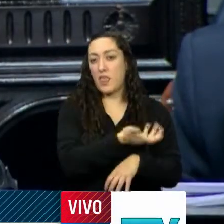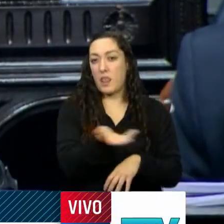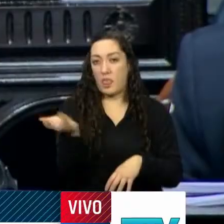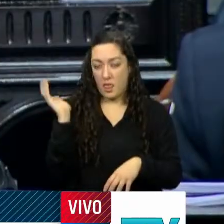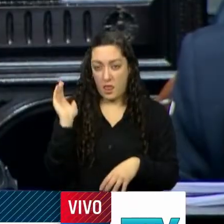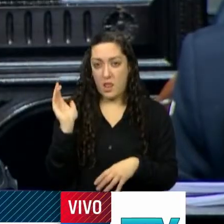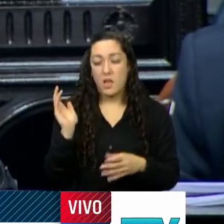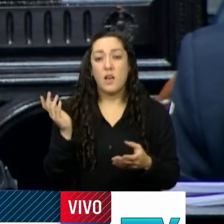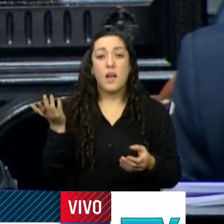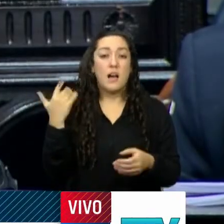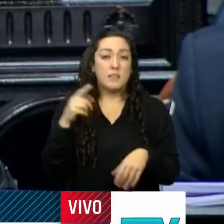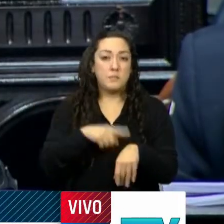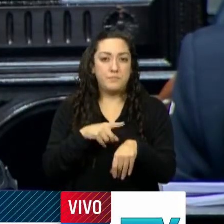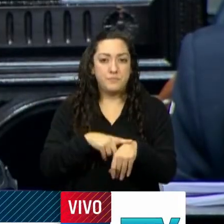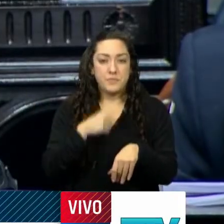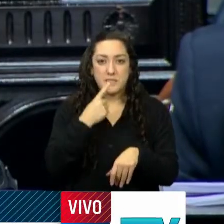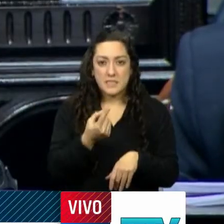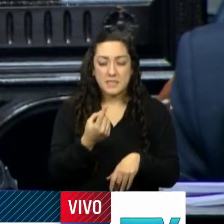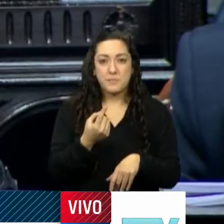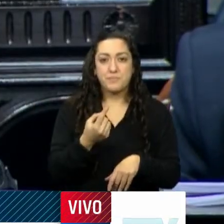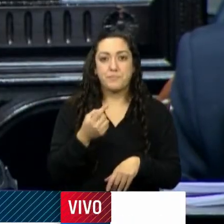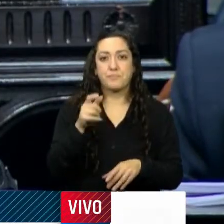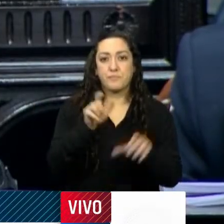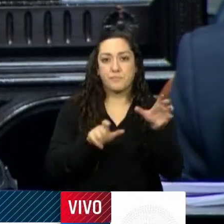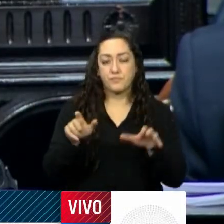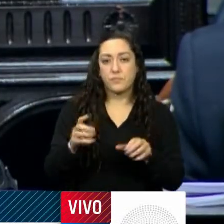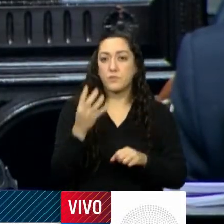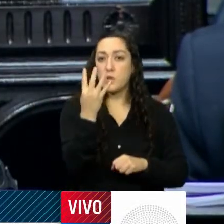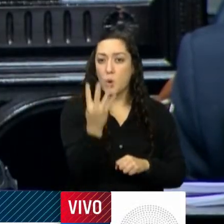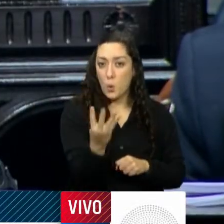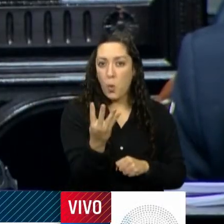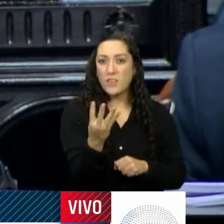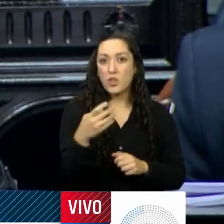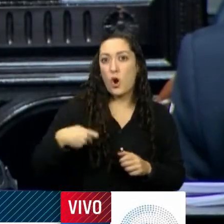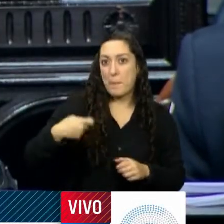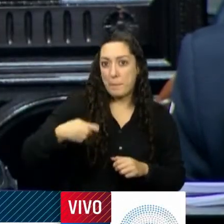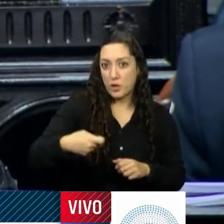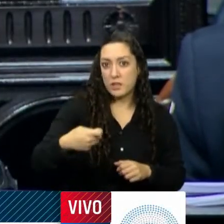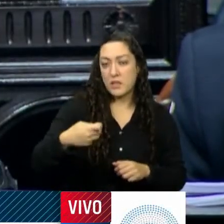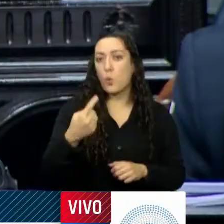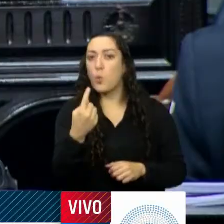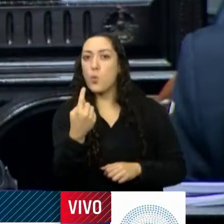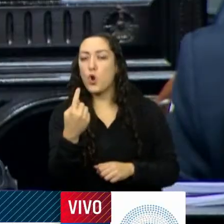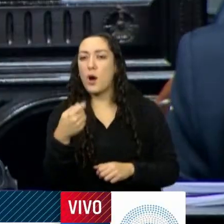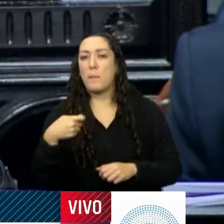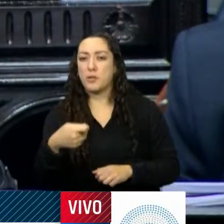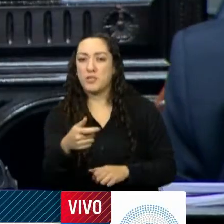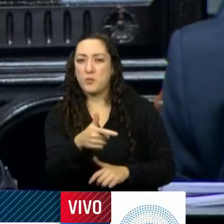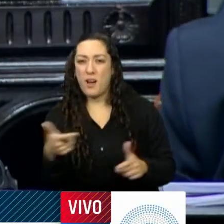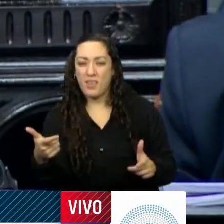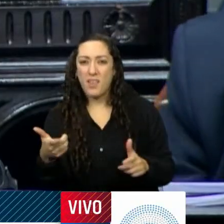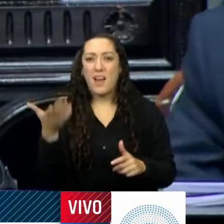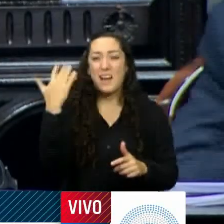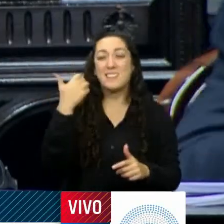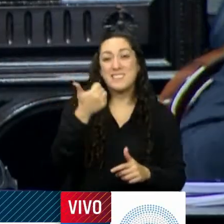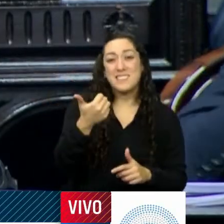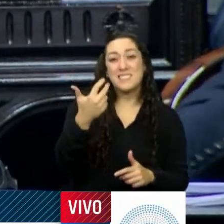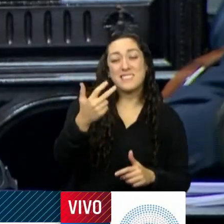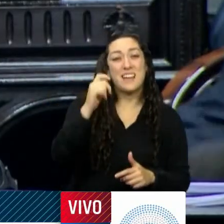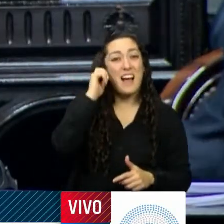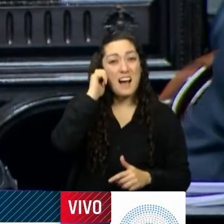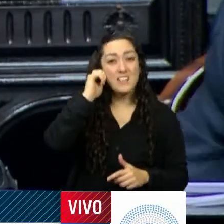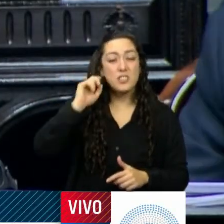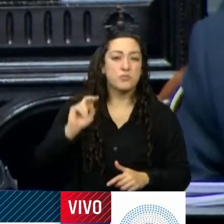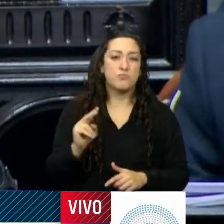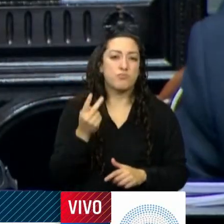momento contemplaba que por cada 4 activos había un pasivo, que la expectativa de vida era de 63 años.